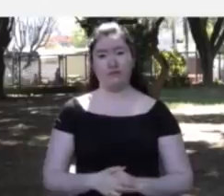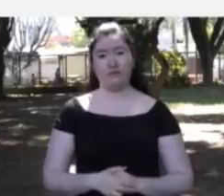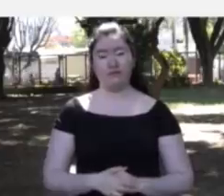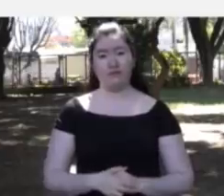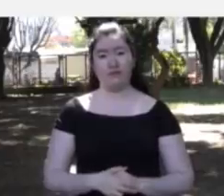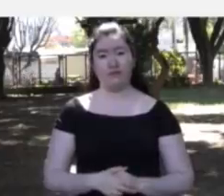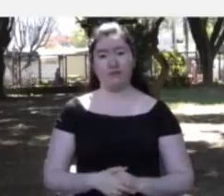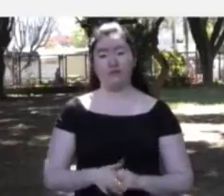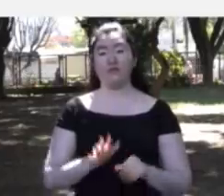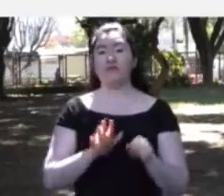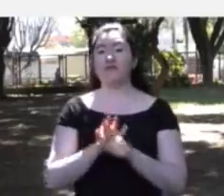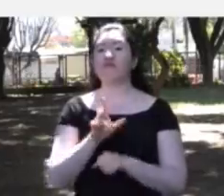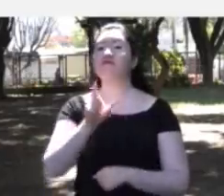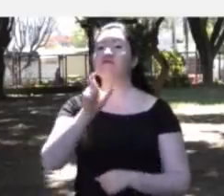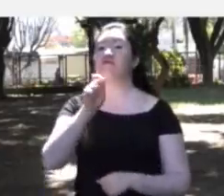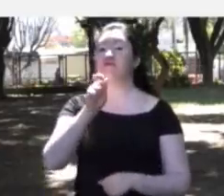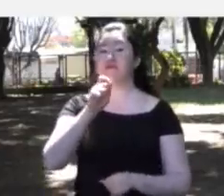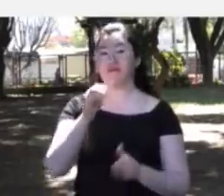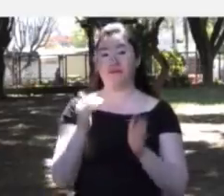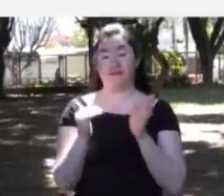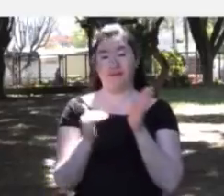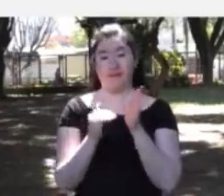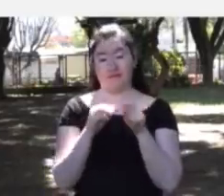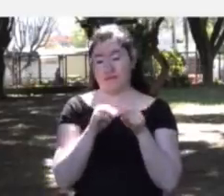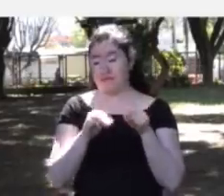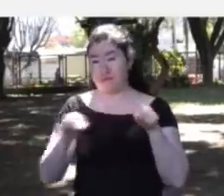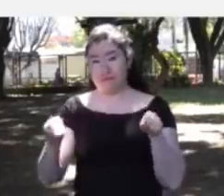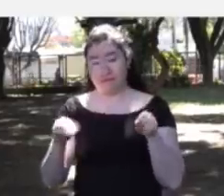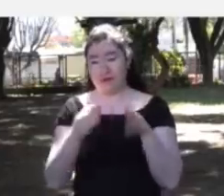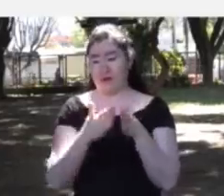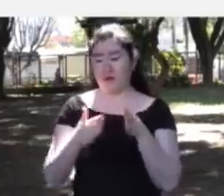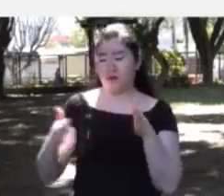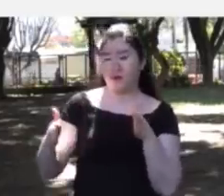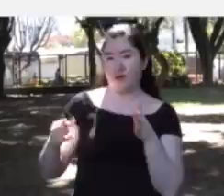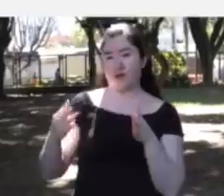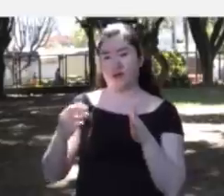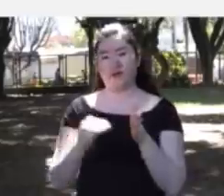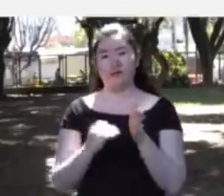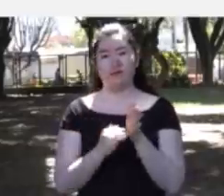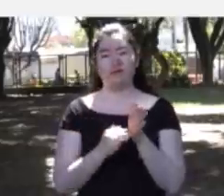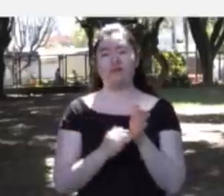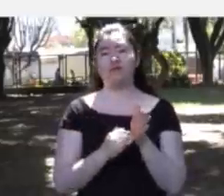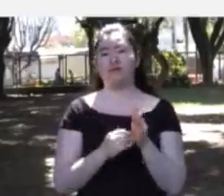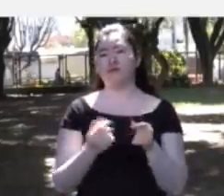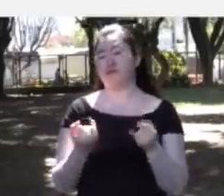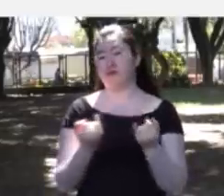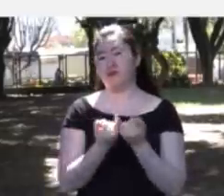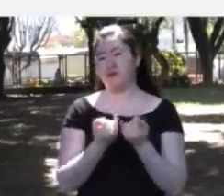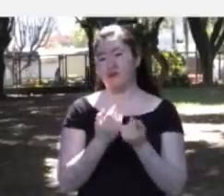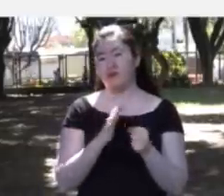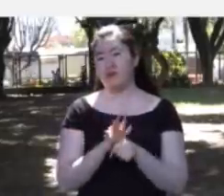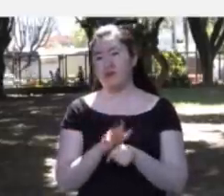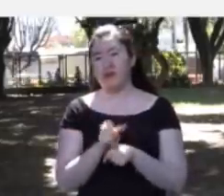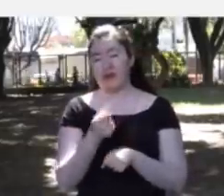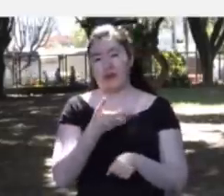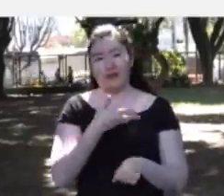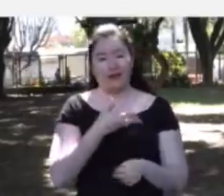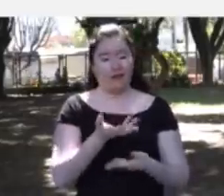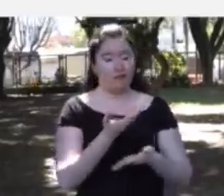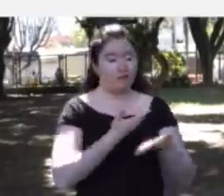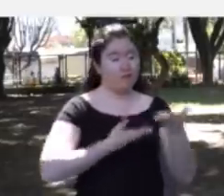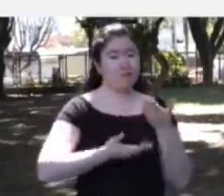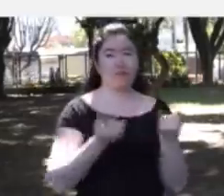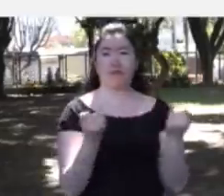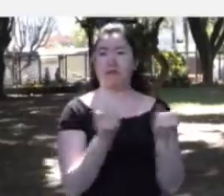de longitud de 20 metros, con anchos de 3 metros, y con todos los servicios que tienen estas